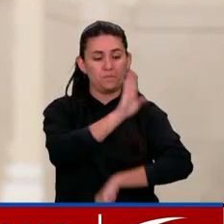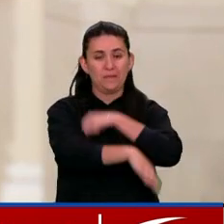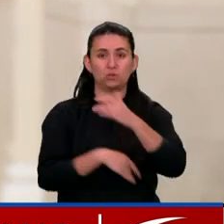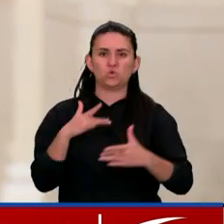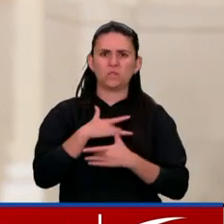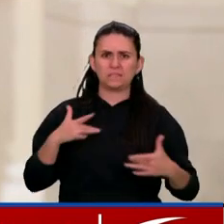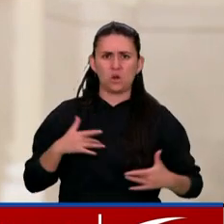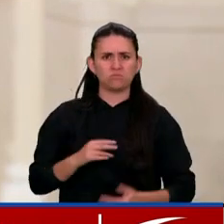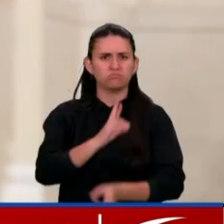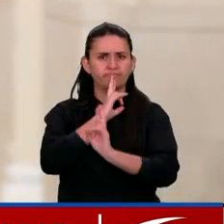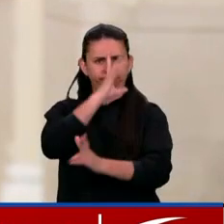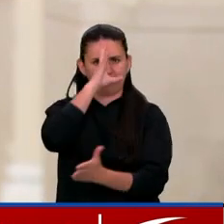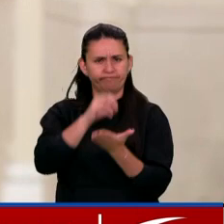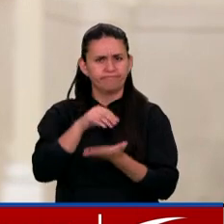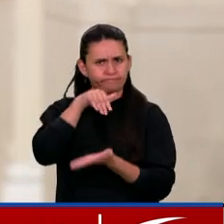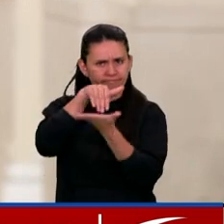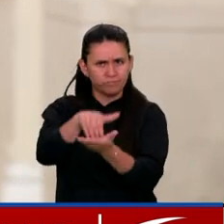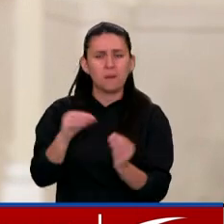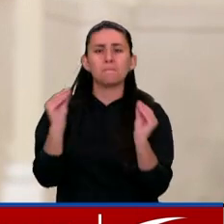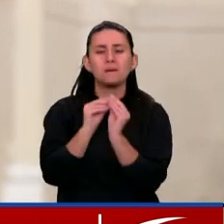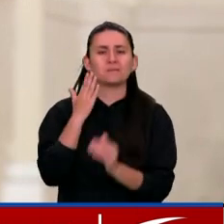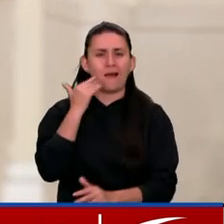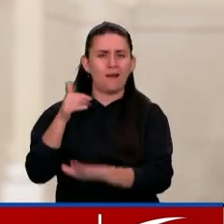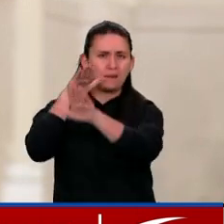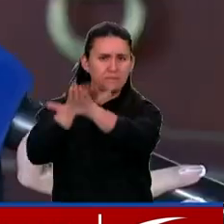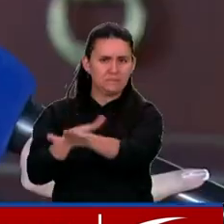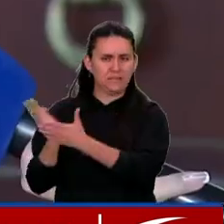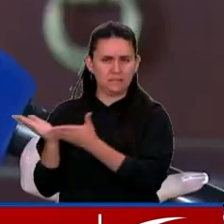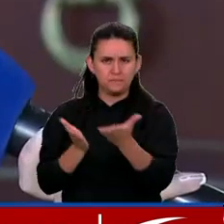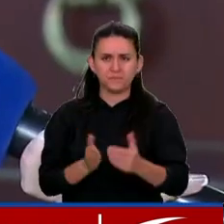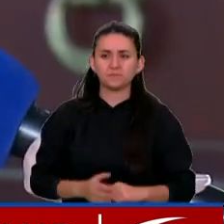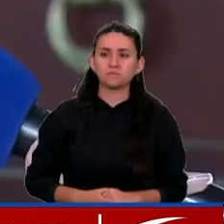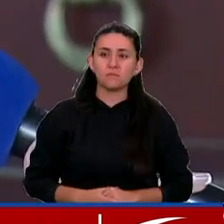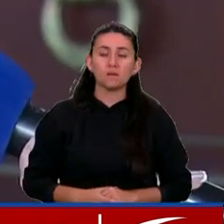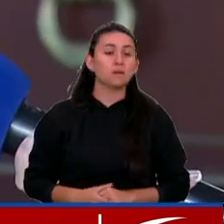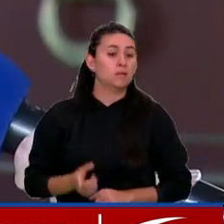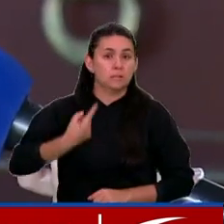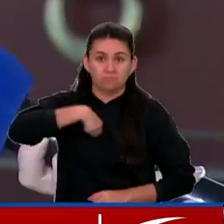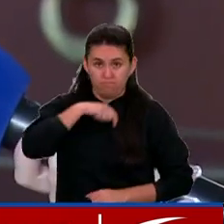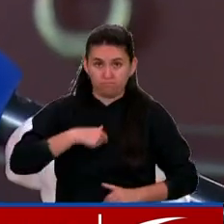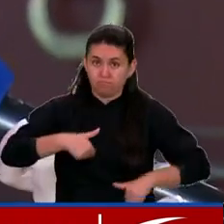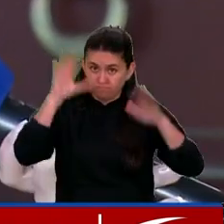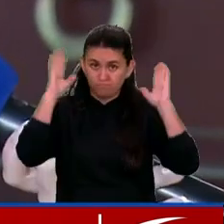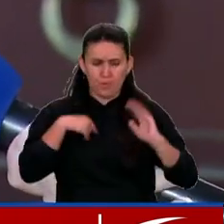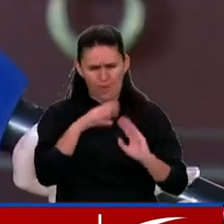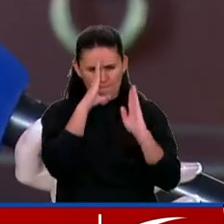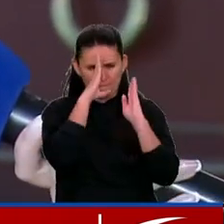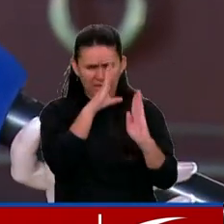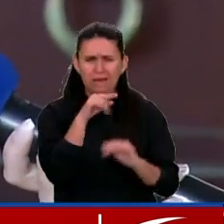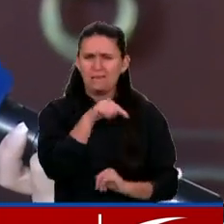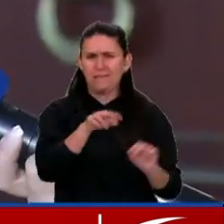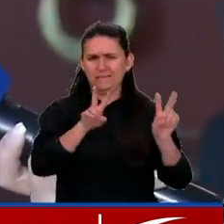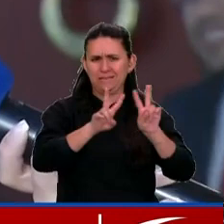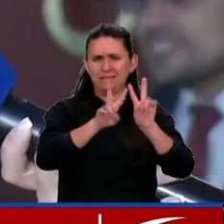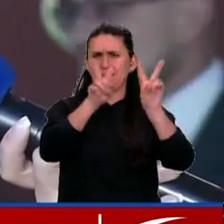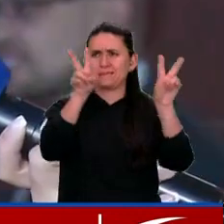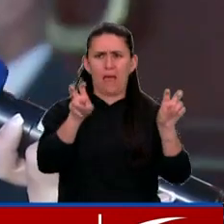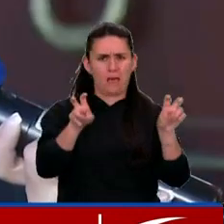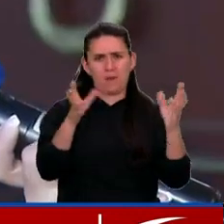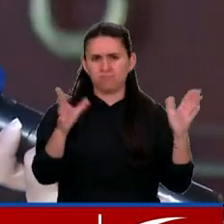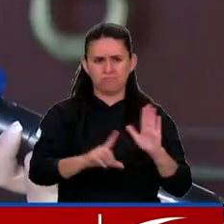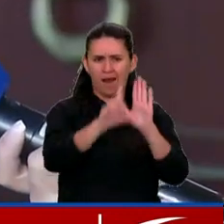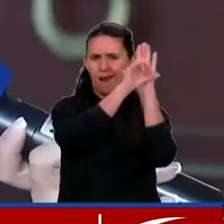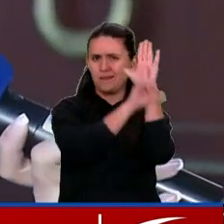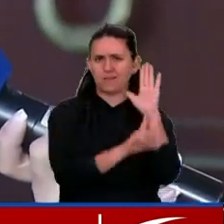Alfonso Jaramillo, y a la representante Catherine Miranda. Vamos a estar pendientes, pero este es un tema eminentemente